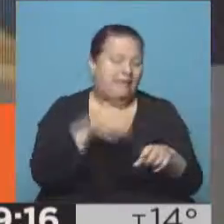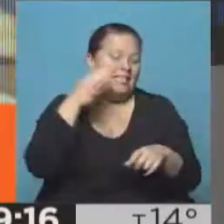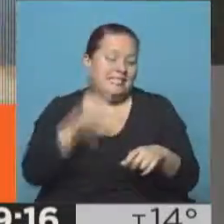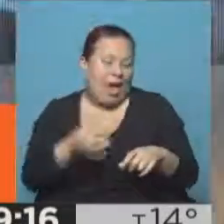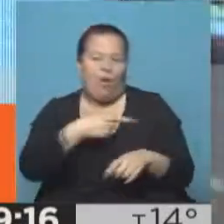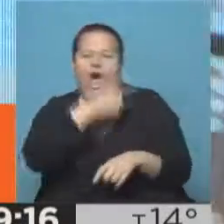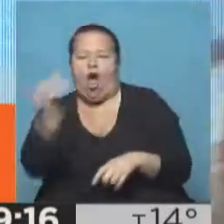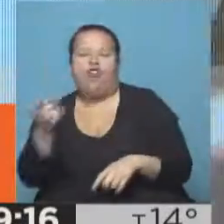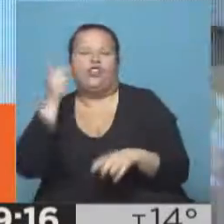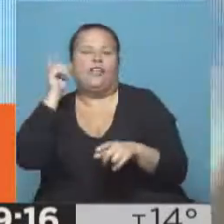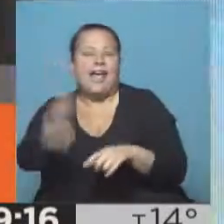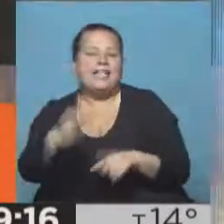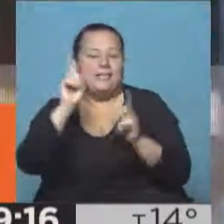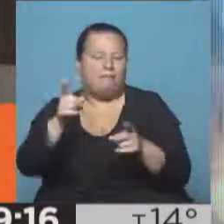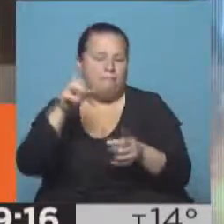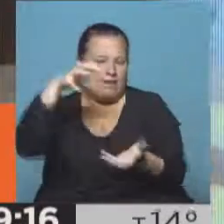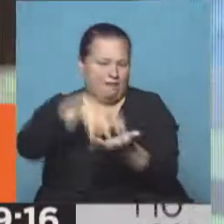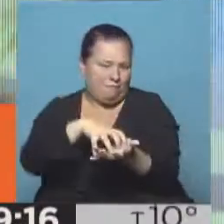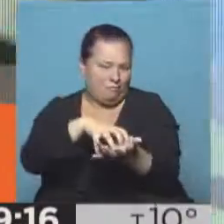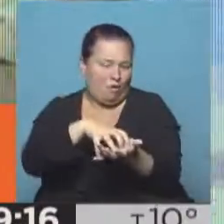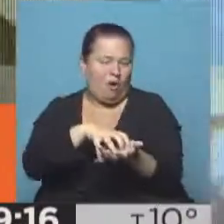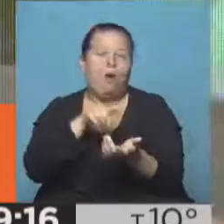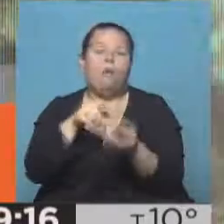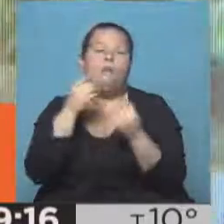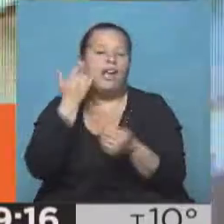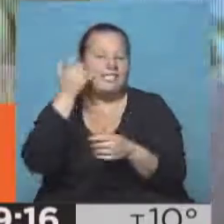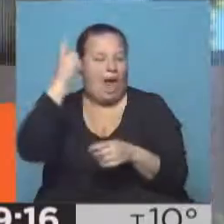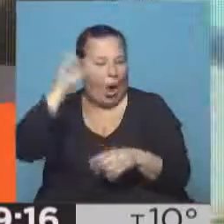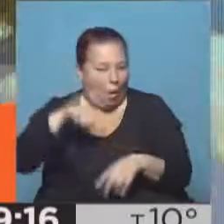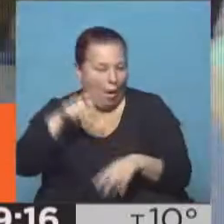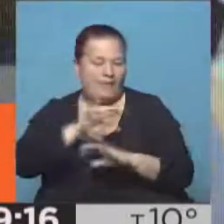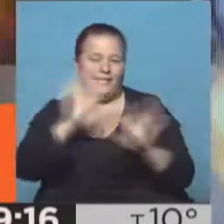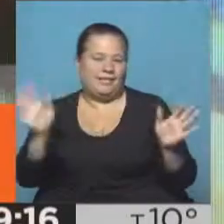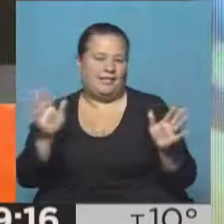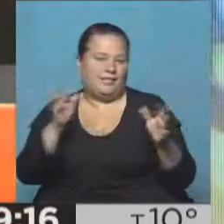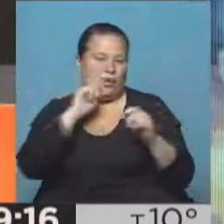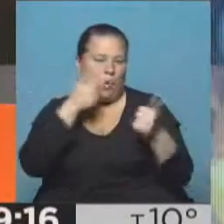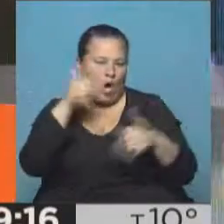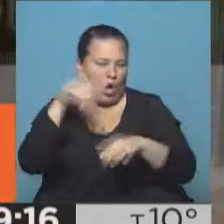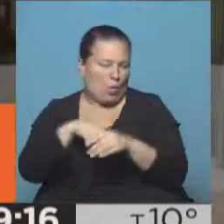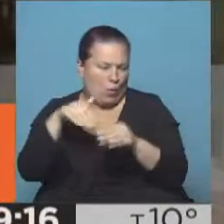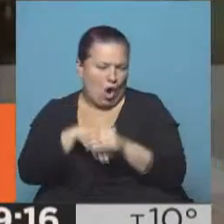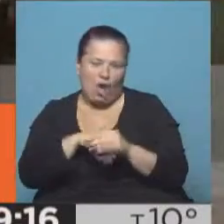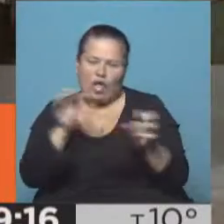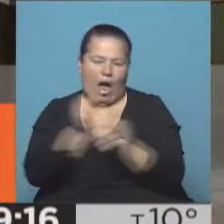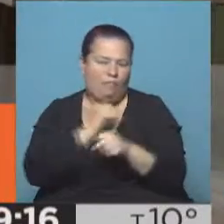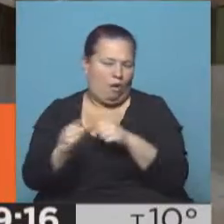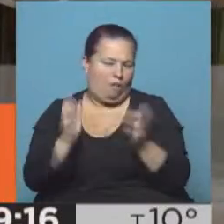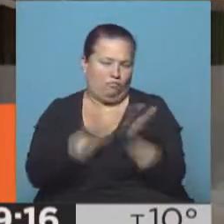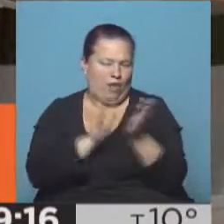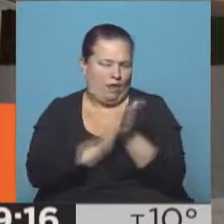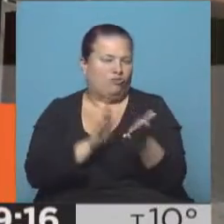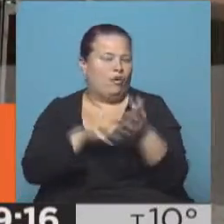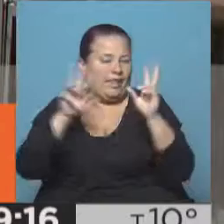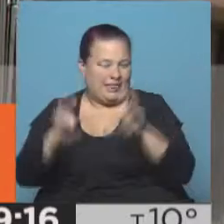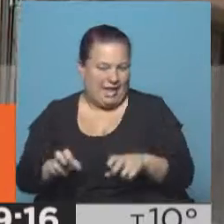para todos los casos que caigan en esa misma, Sí, en esa sí. misma Cámara, porque ya los jueces hicieron maravillosos votos y fundados al